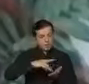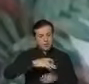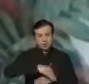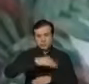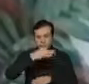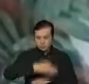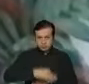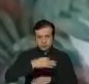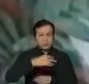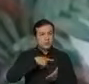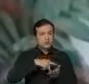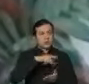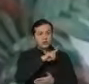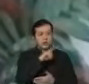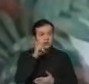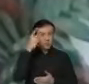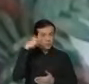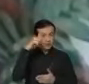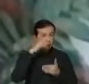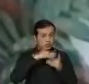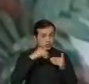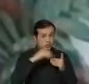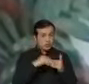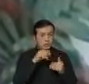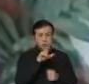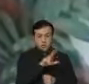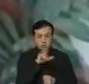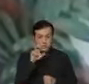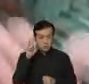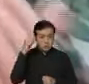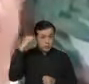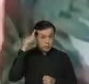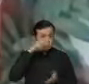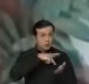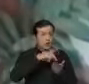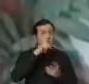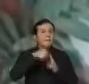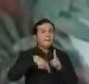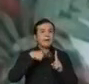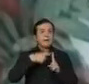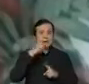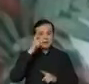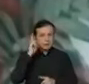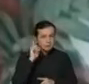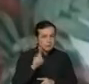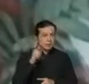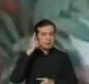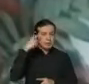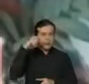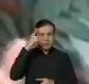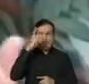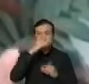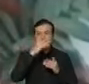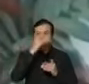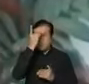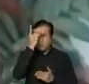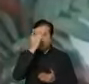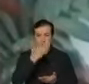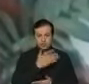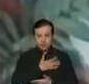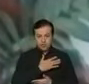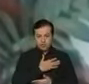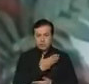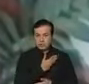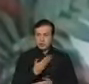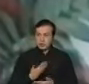Vamos a dejar de pagar 200 millones, pero con estos 300 millones vamos a traer miles de millones al Ecuador. Eso lo dije yo, y eso lo dije yo porque el presidente